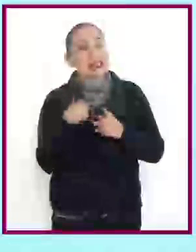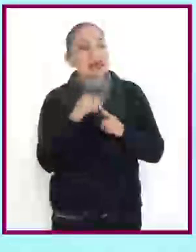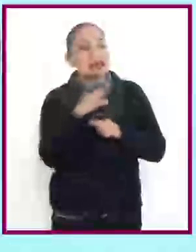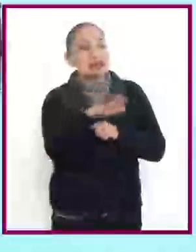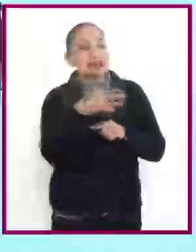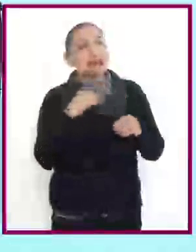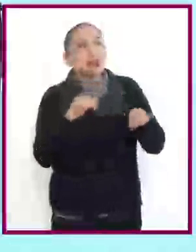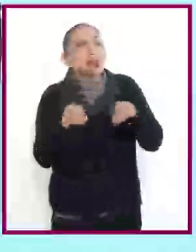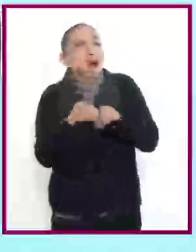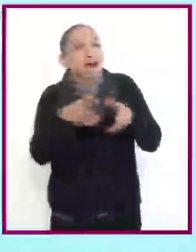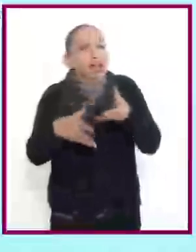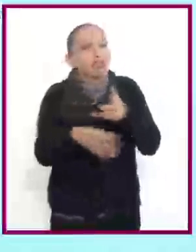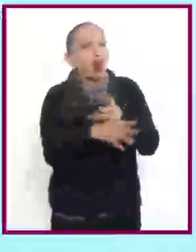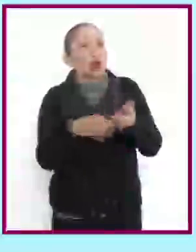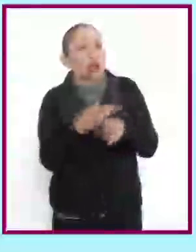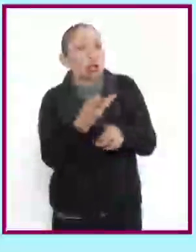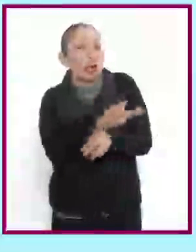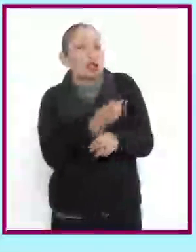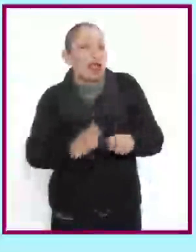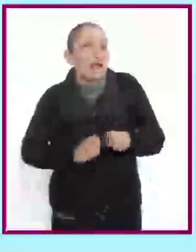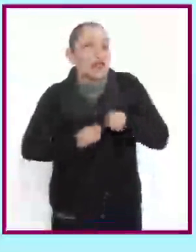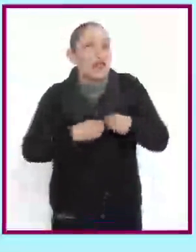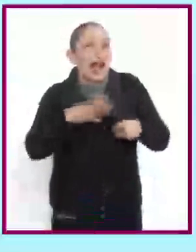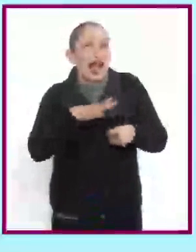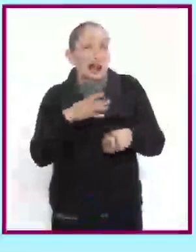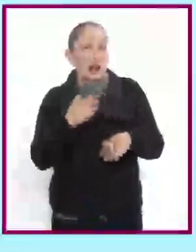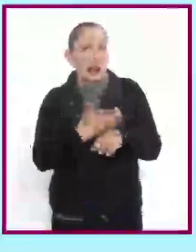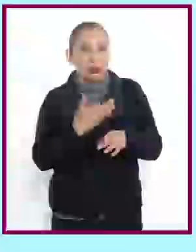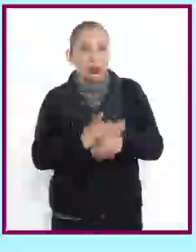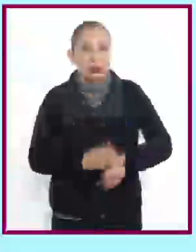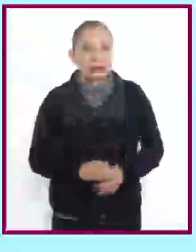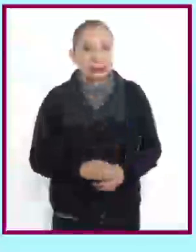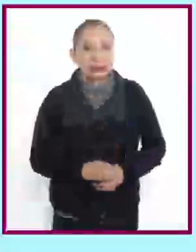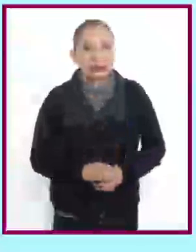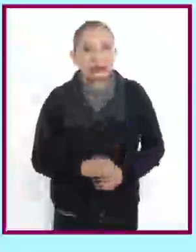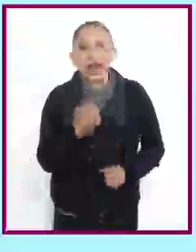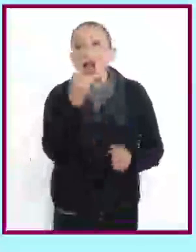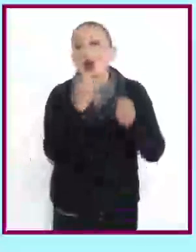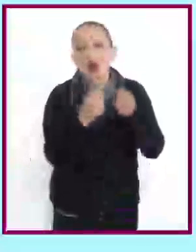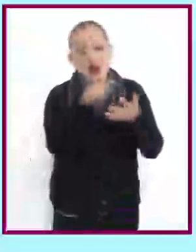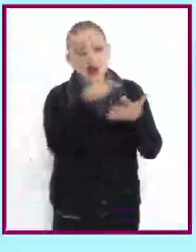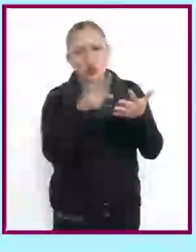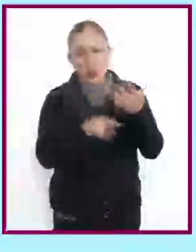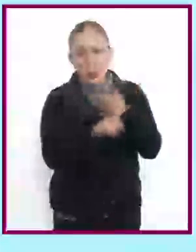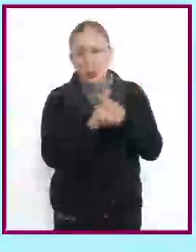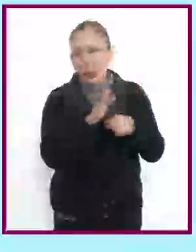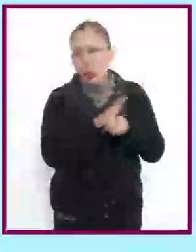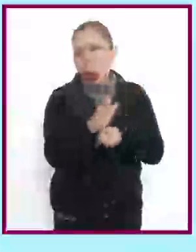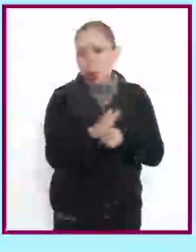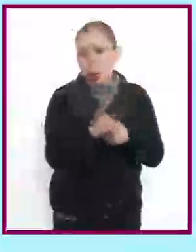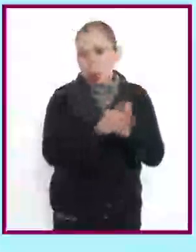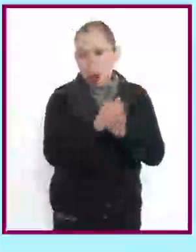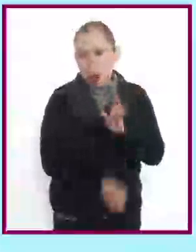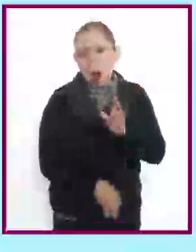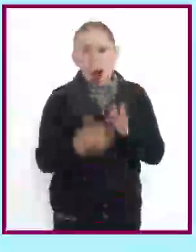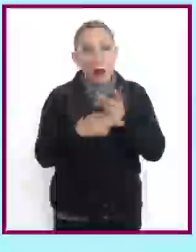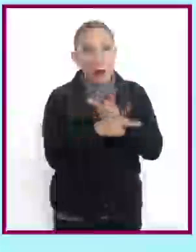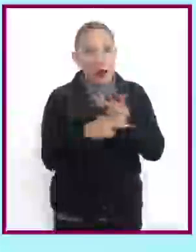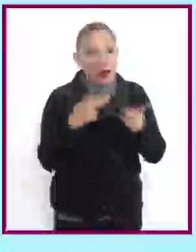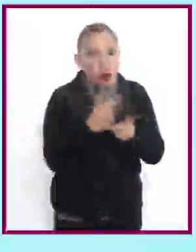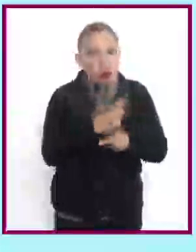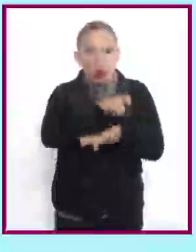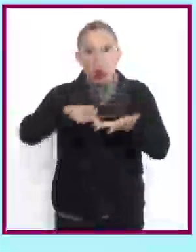video. Como hemos visto, tenemos una gran variedad de problemáticas ambientales, sociales, económicas,